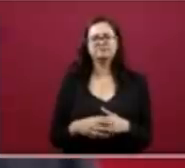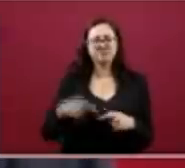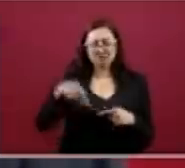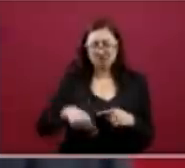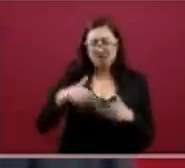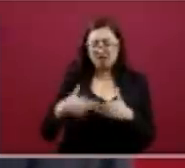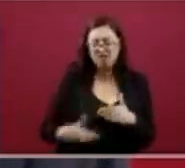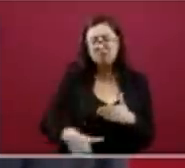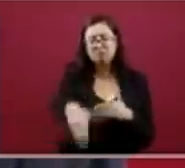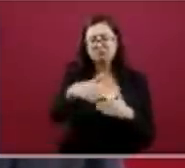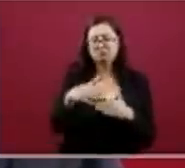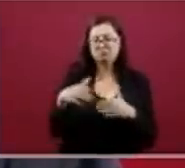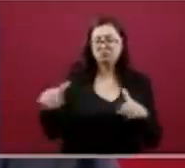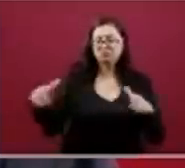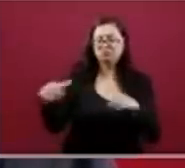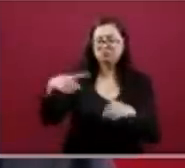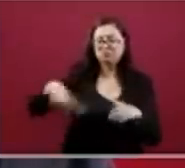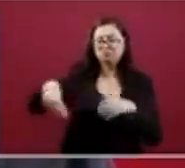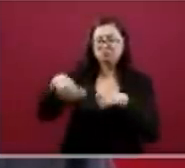periodismo